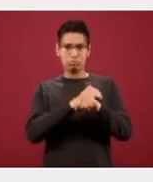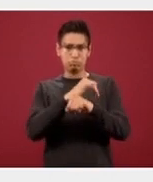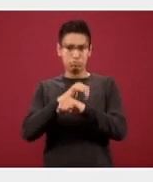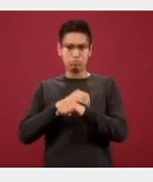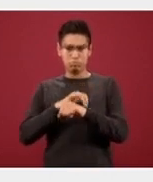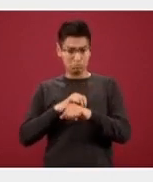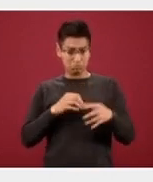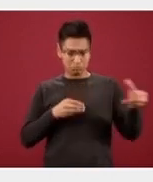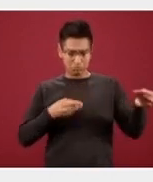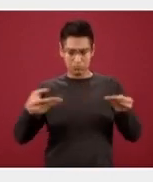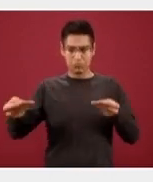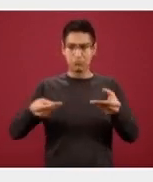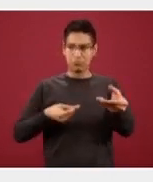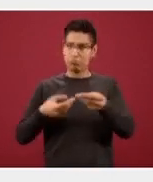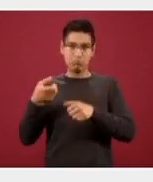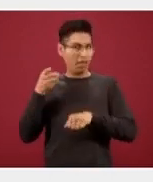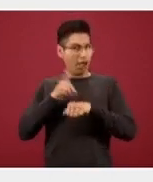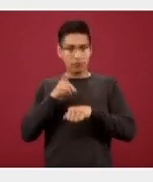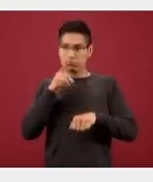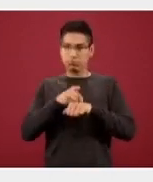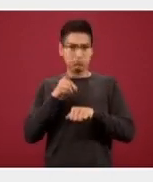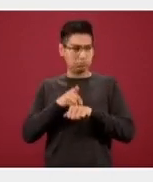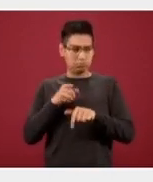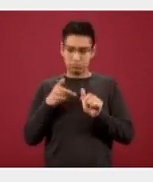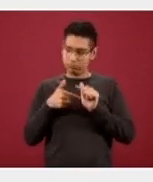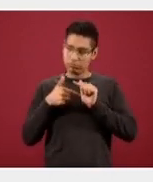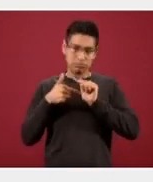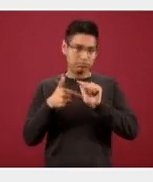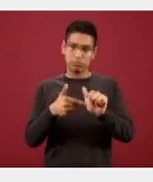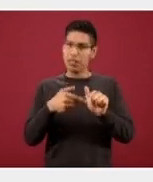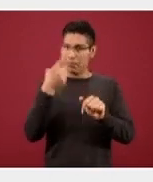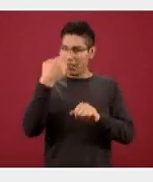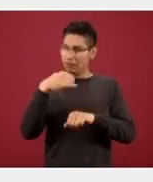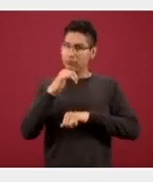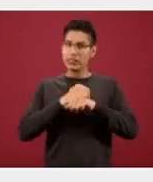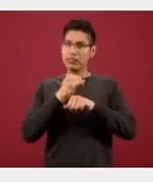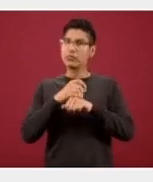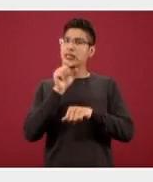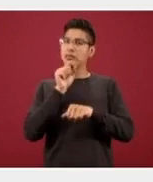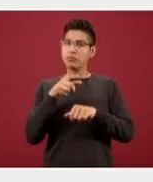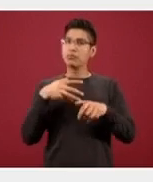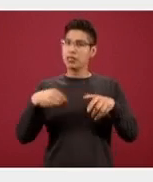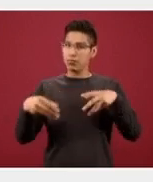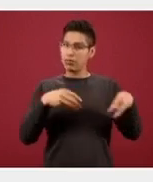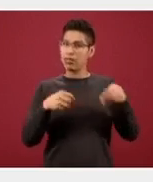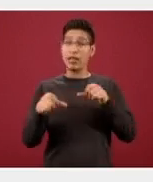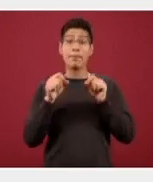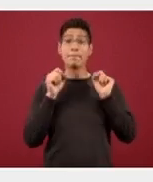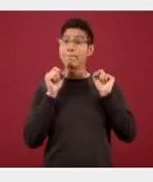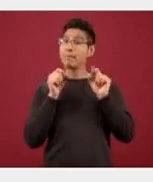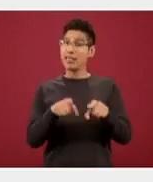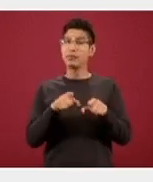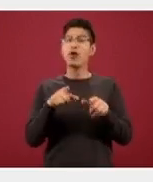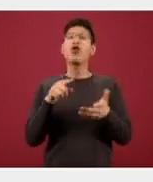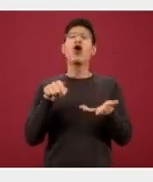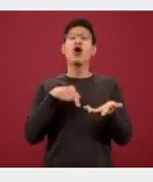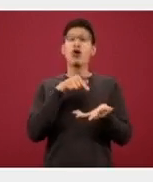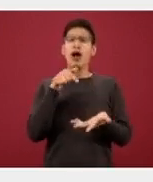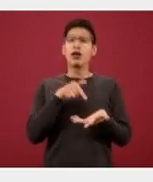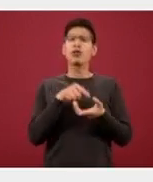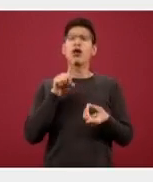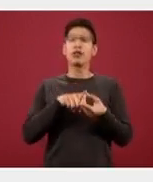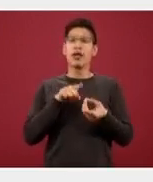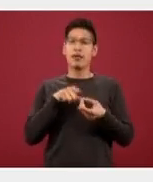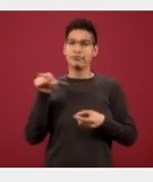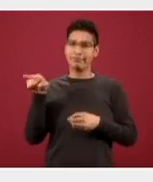recopilando toda la información día con día y vamos dando seguimiento desde la parte de epidemiología y desde la parte de laboratorio para poder